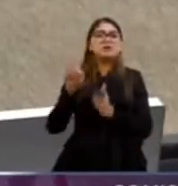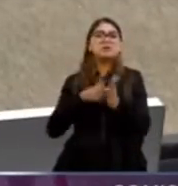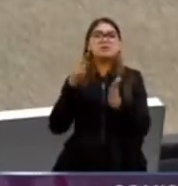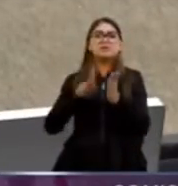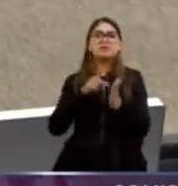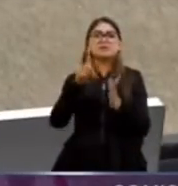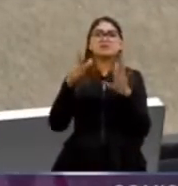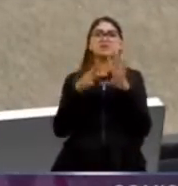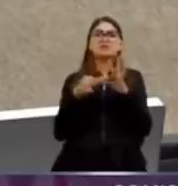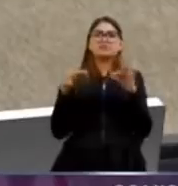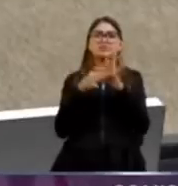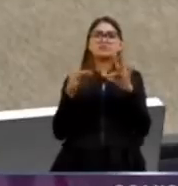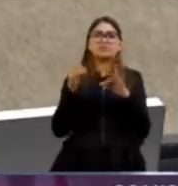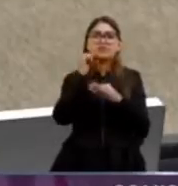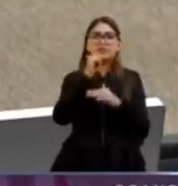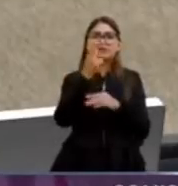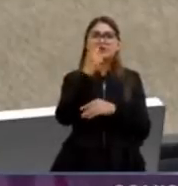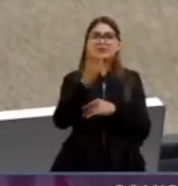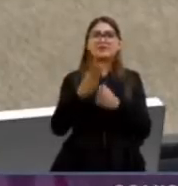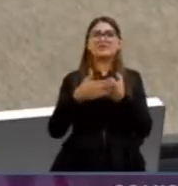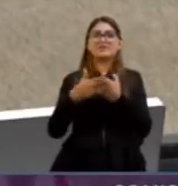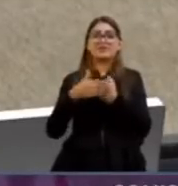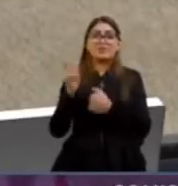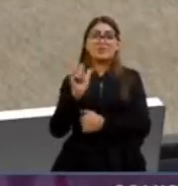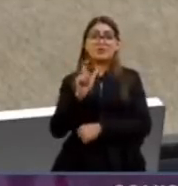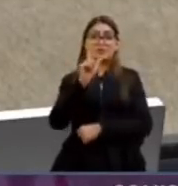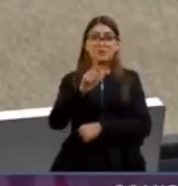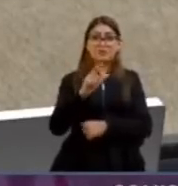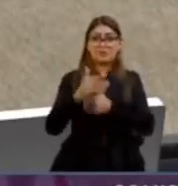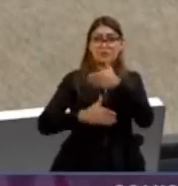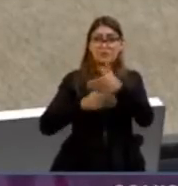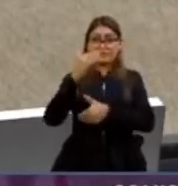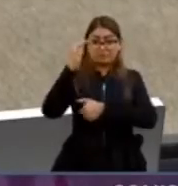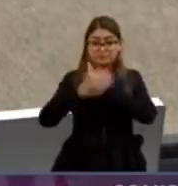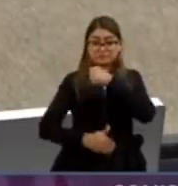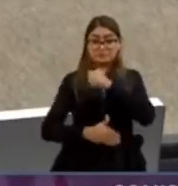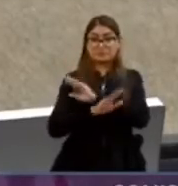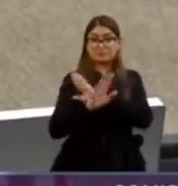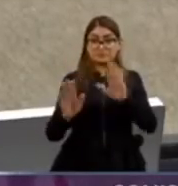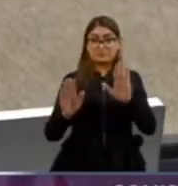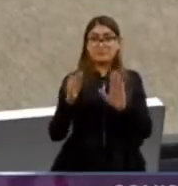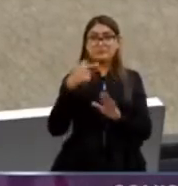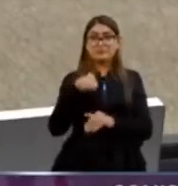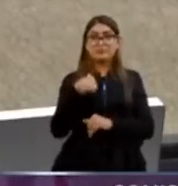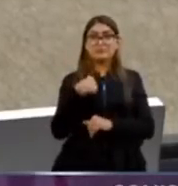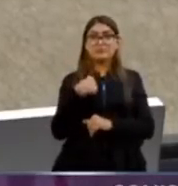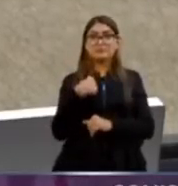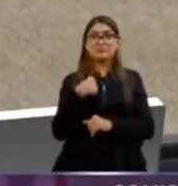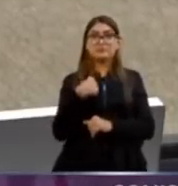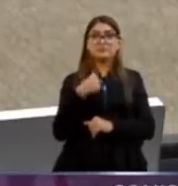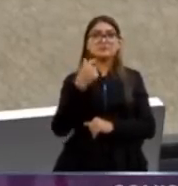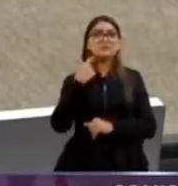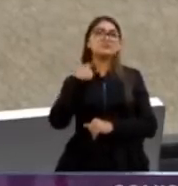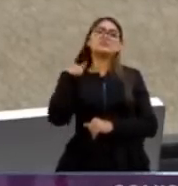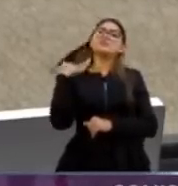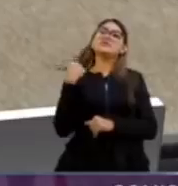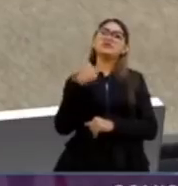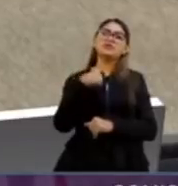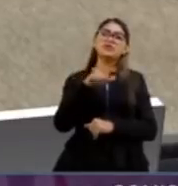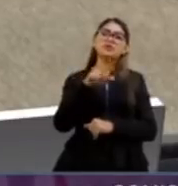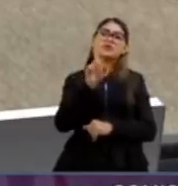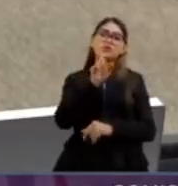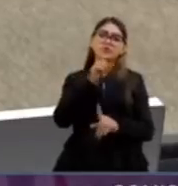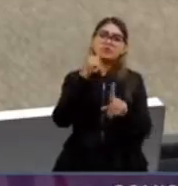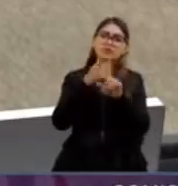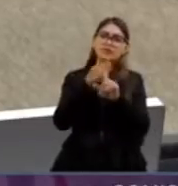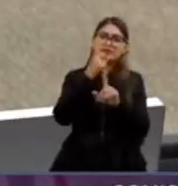que seguramente te van a decir a ti en cuanto termine este proceso, y que no me voy a permitir decirlo concretamente,